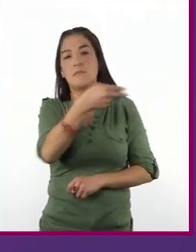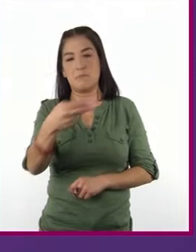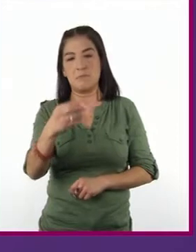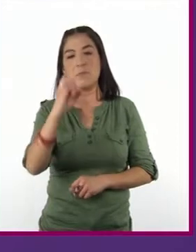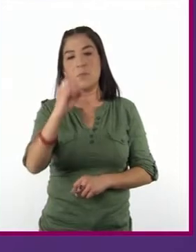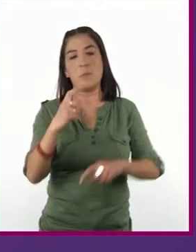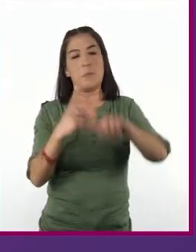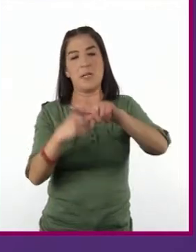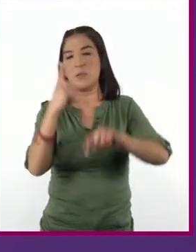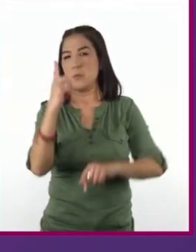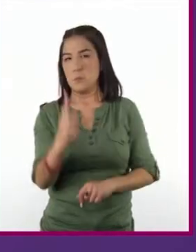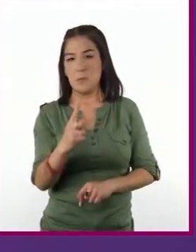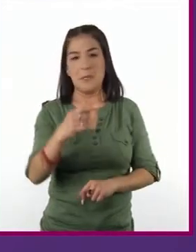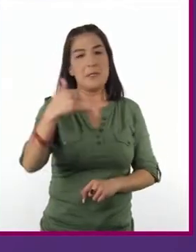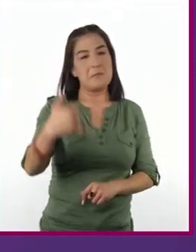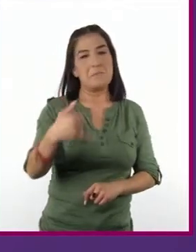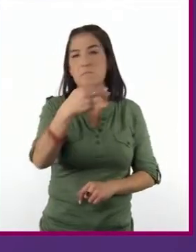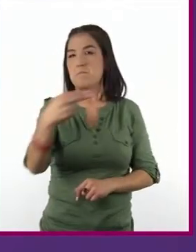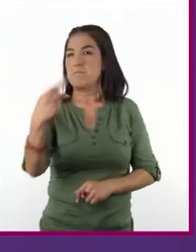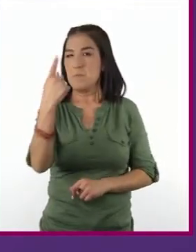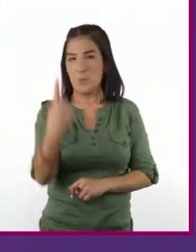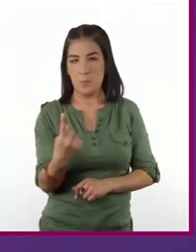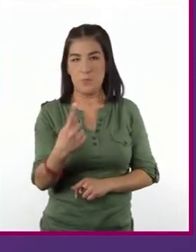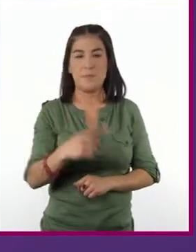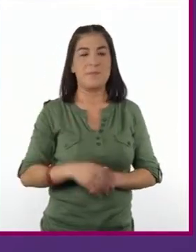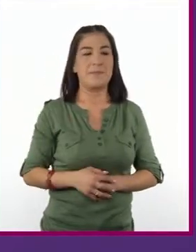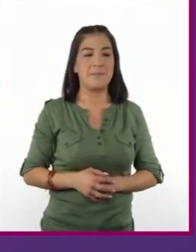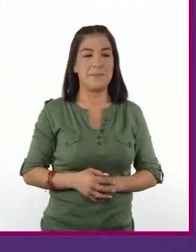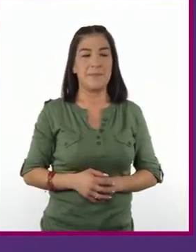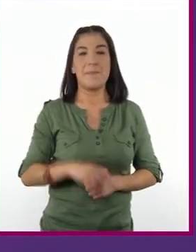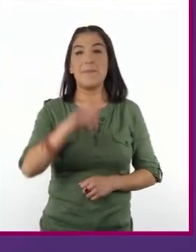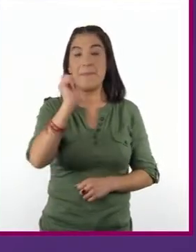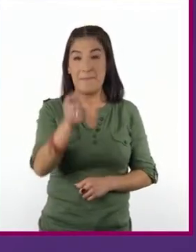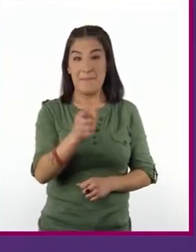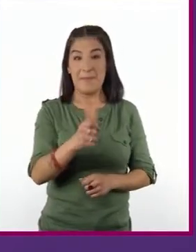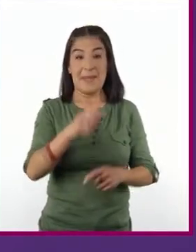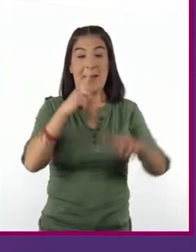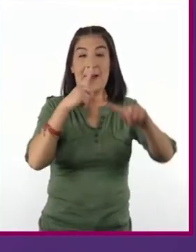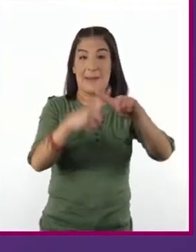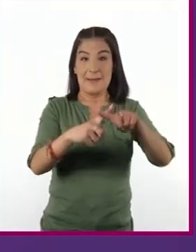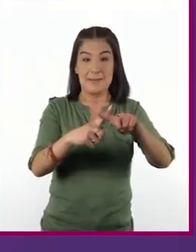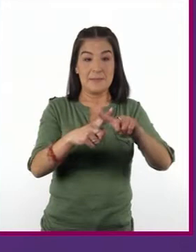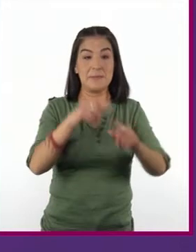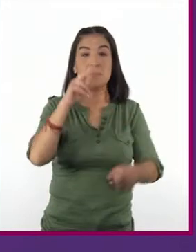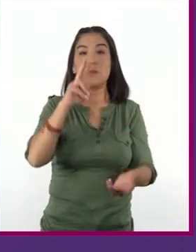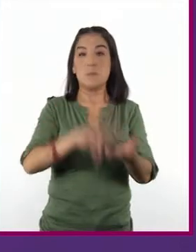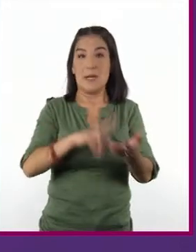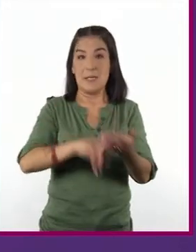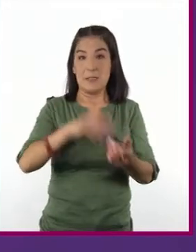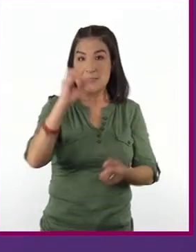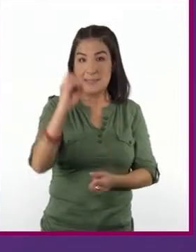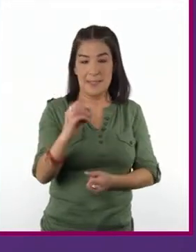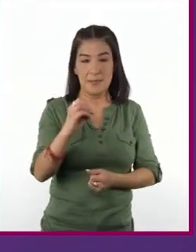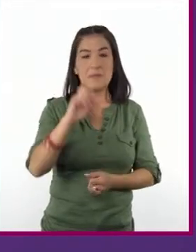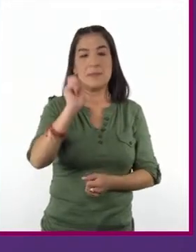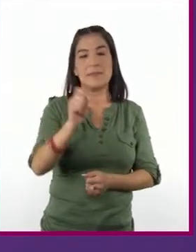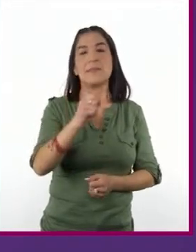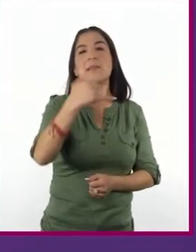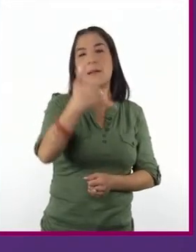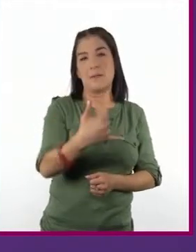0. Más 1 es igual a 1. Por lo que cuando x vale 0, y vale